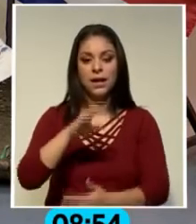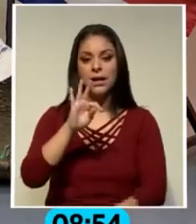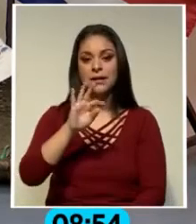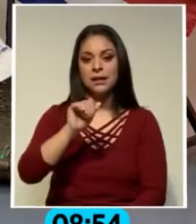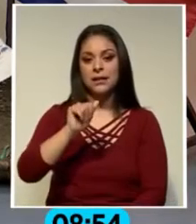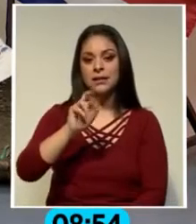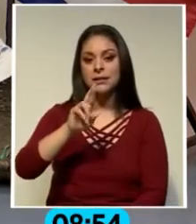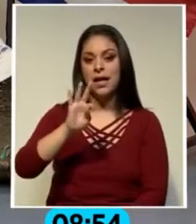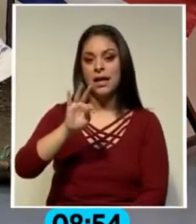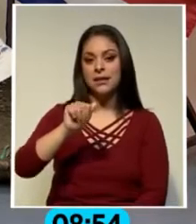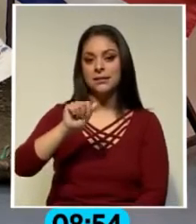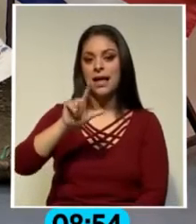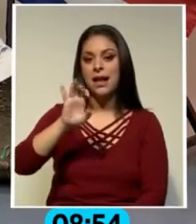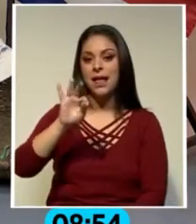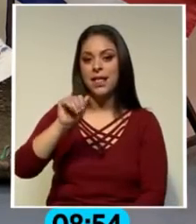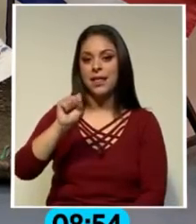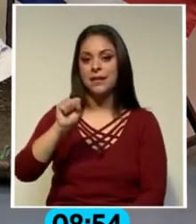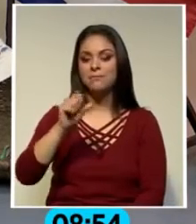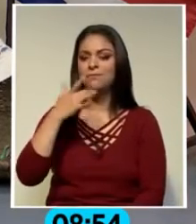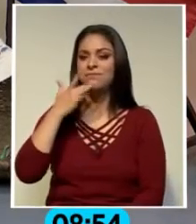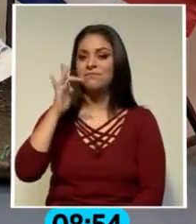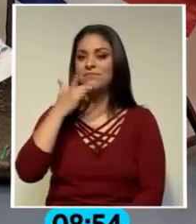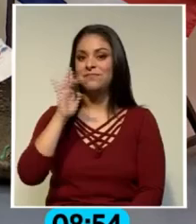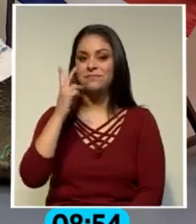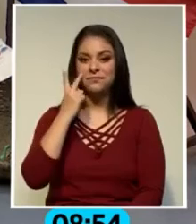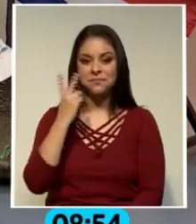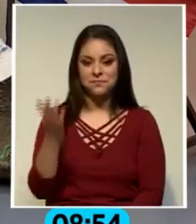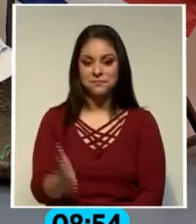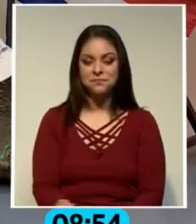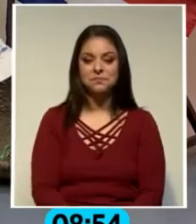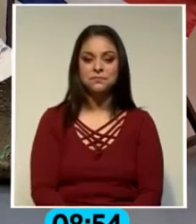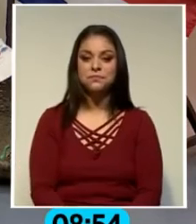tartaletas. ¡Qué rico, qué rico! Vamos a ir a verlo.